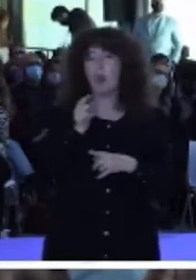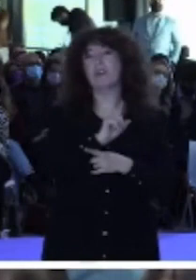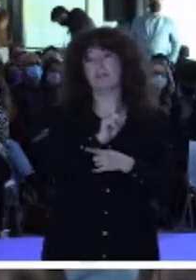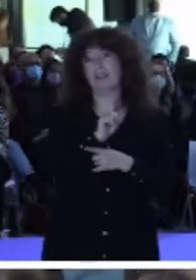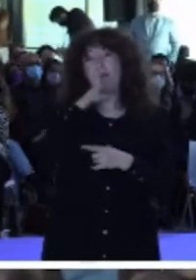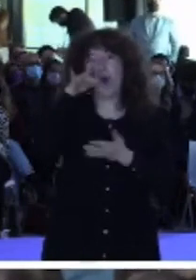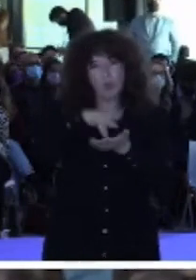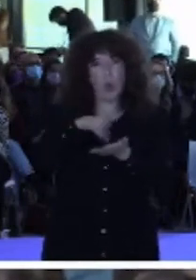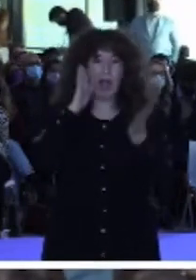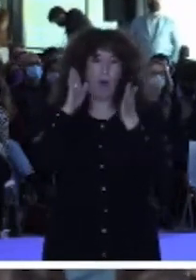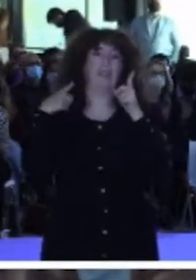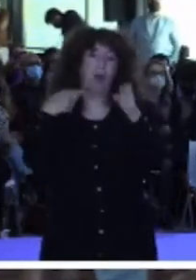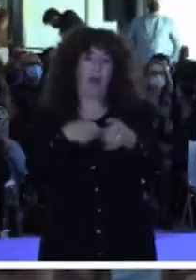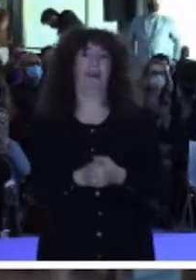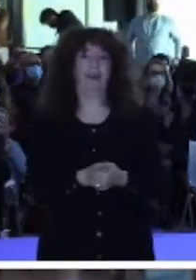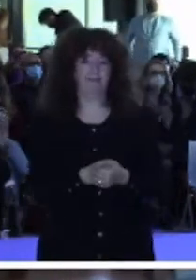guerra.